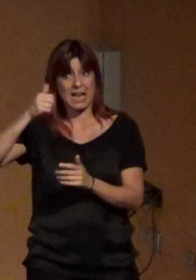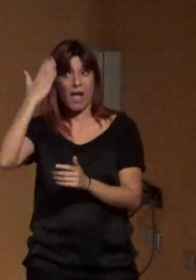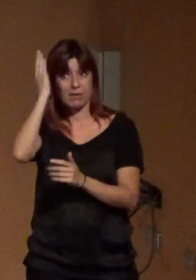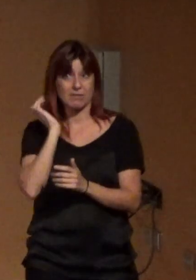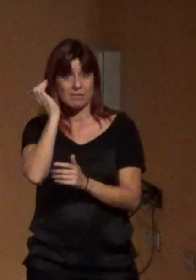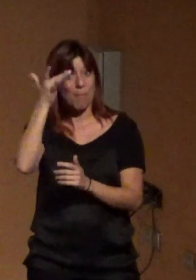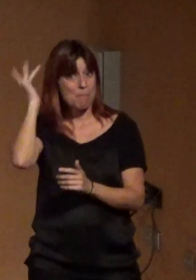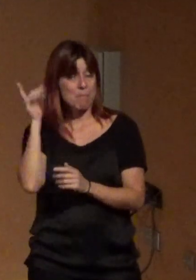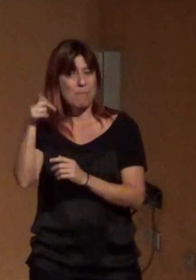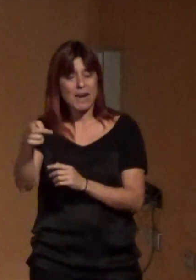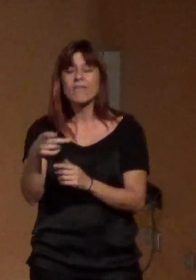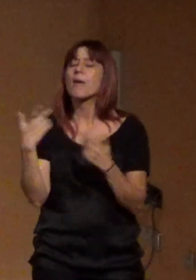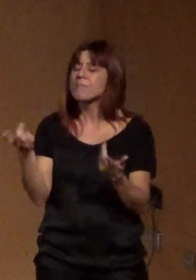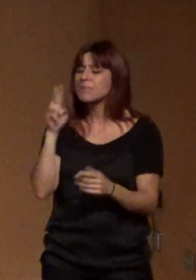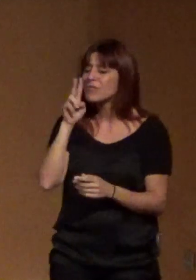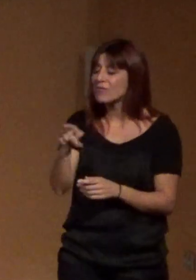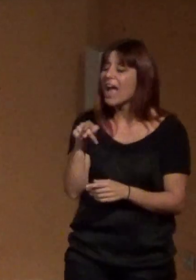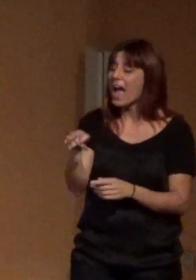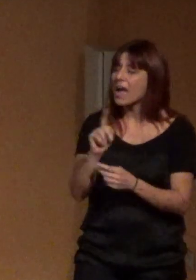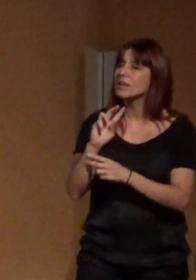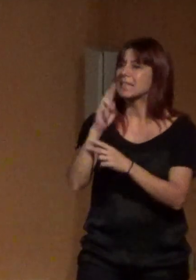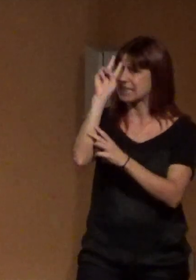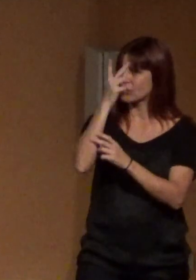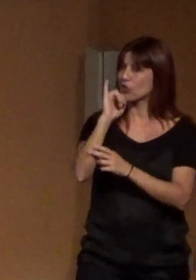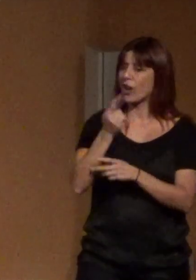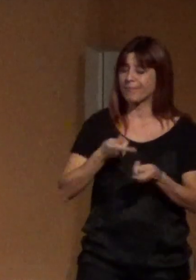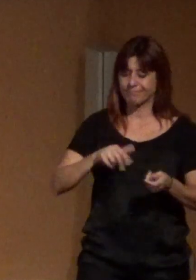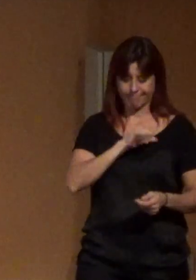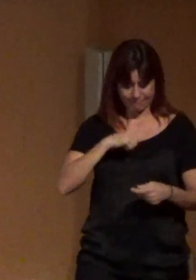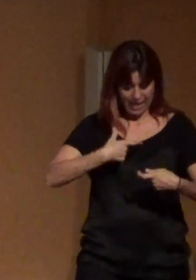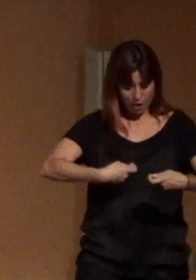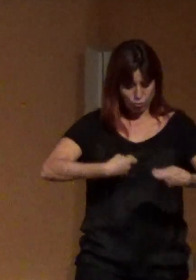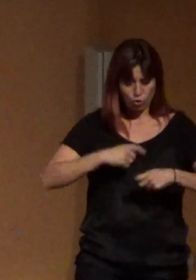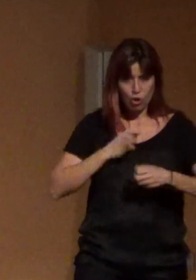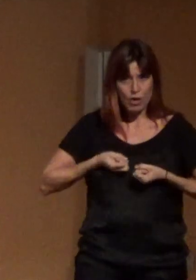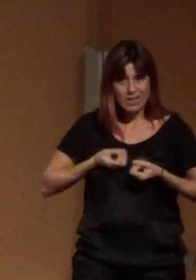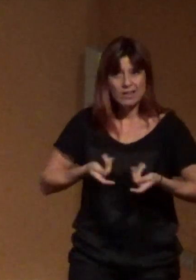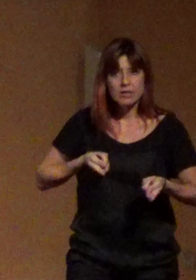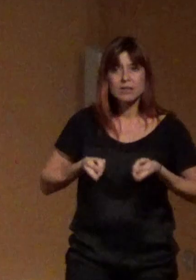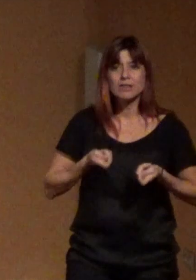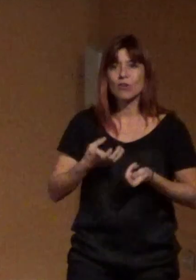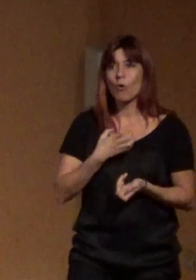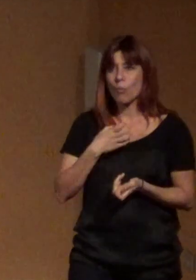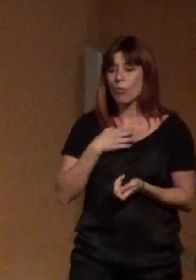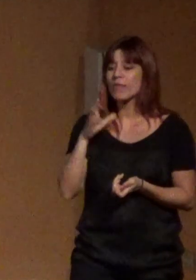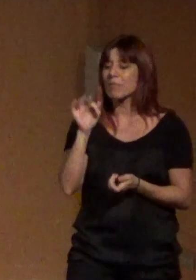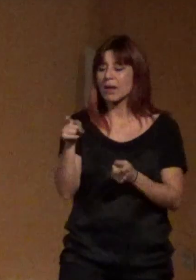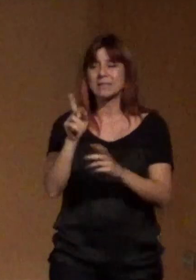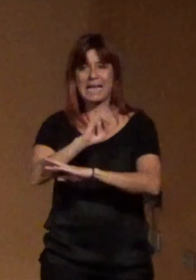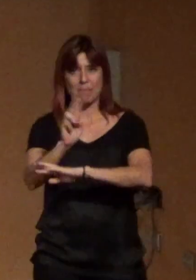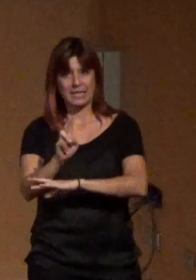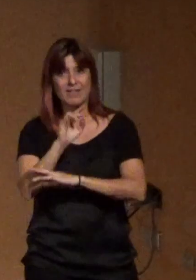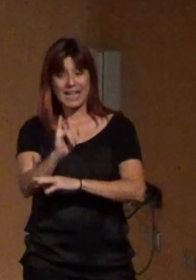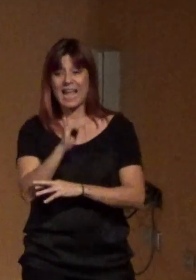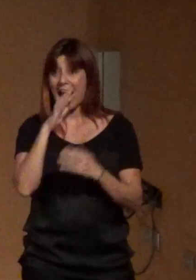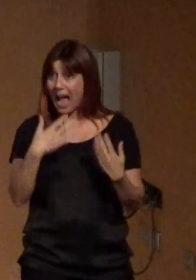cosa peculiar, había un trastorno del problema de autocontrol y regulación de los impulsos, que había un cuadro de creatividad y agresividad, que ahora se